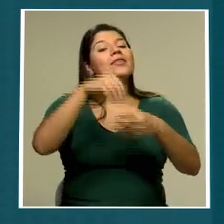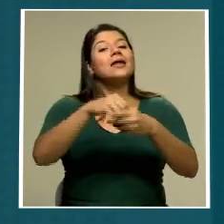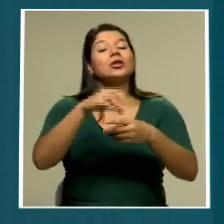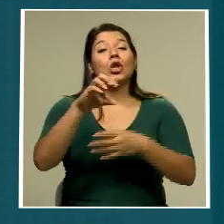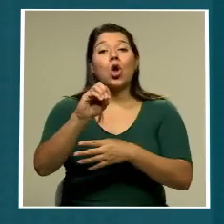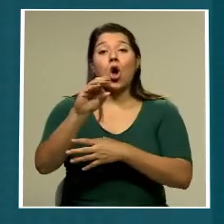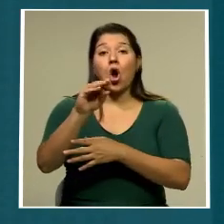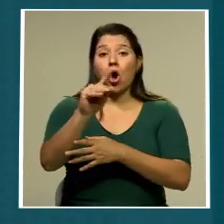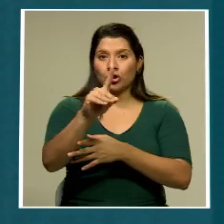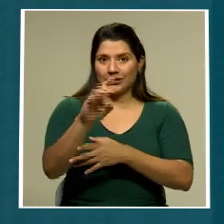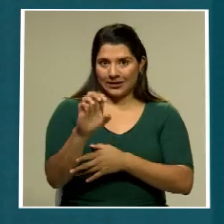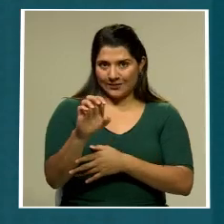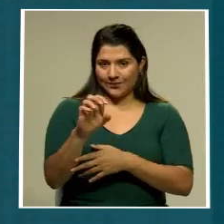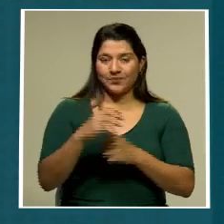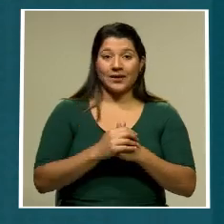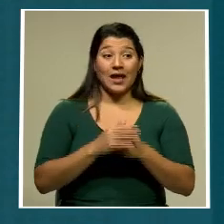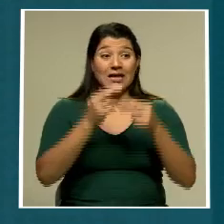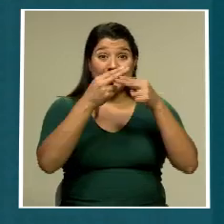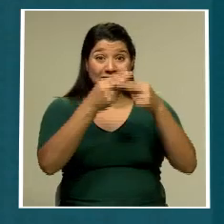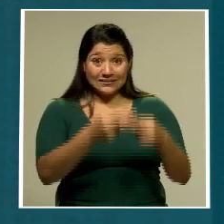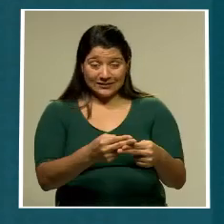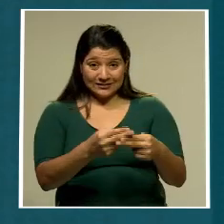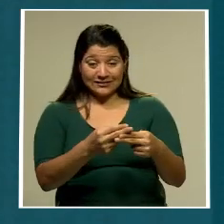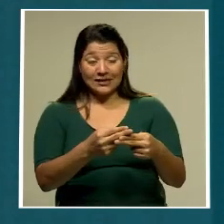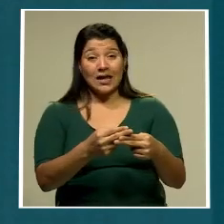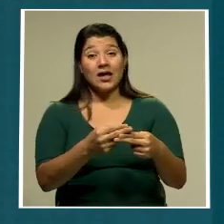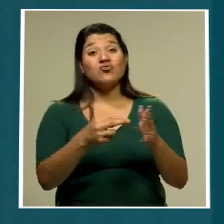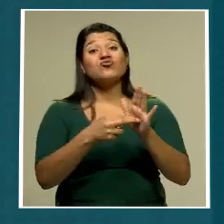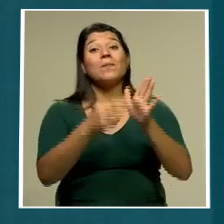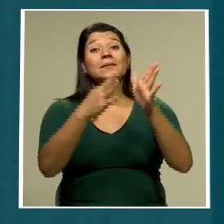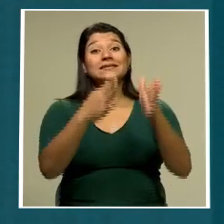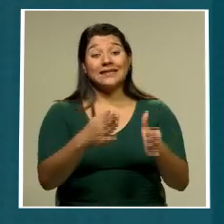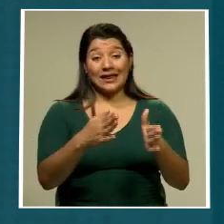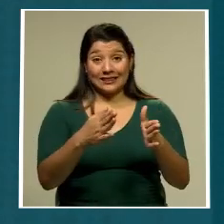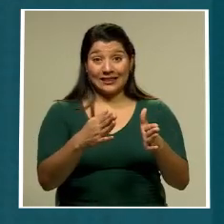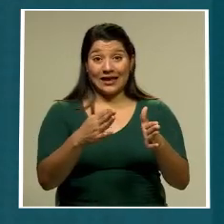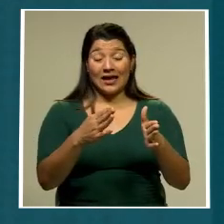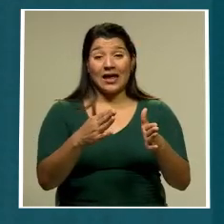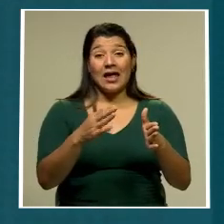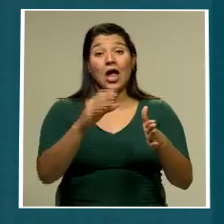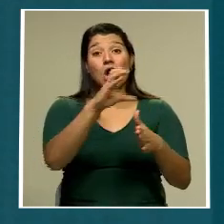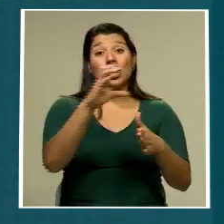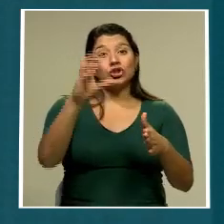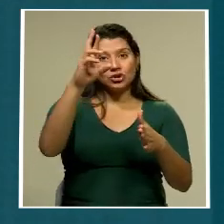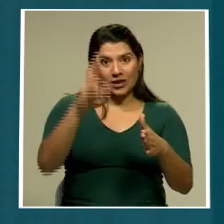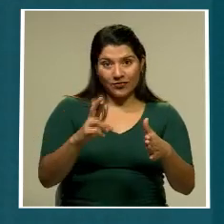Desarrollo Económicos. La delegación permanente de Costa Rica ante la Organización para la